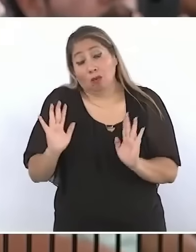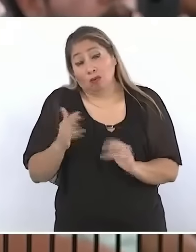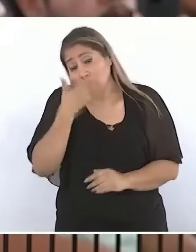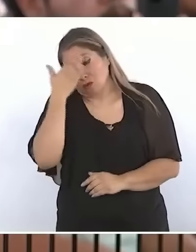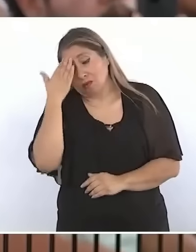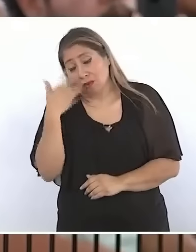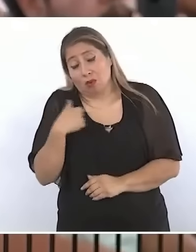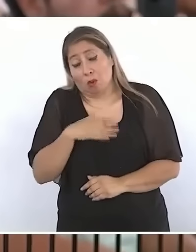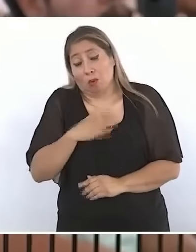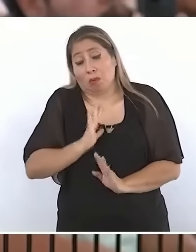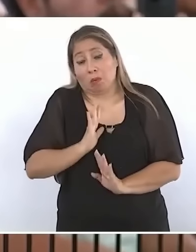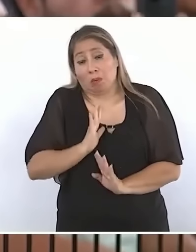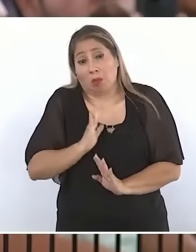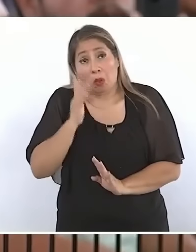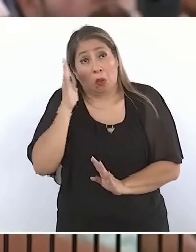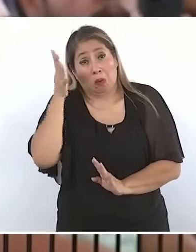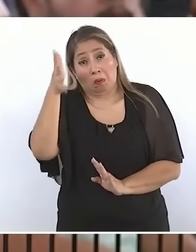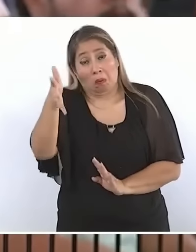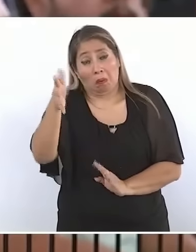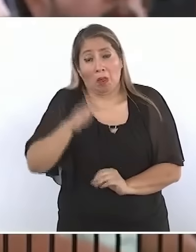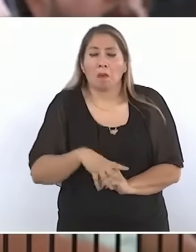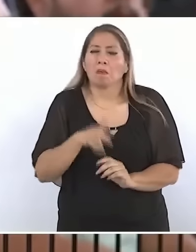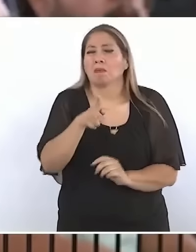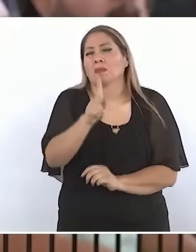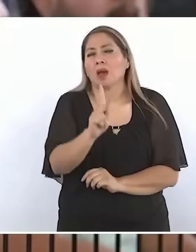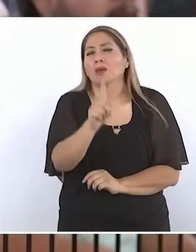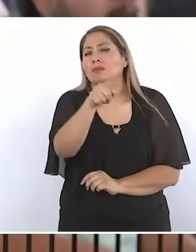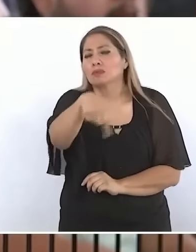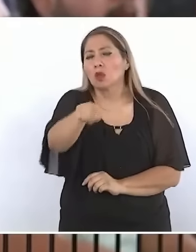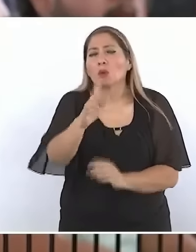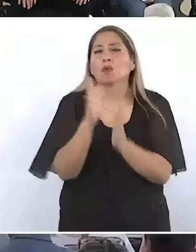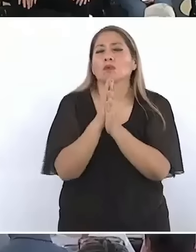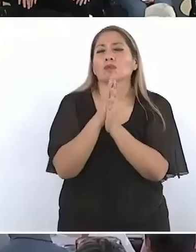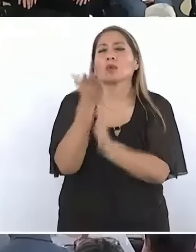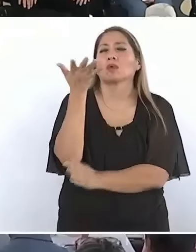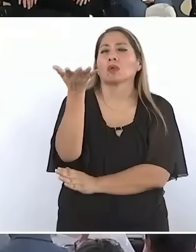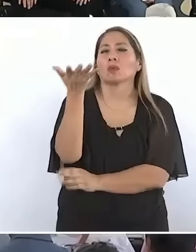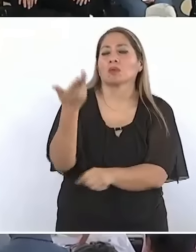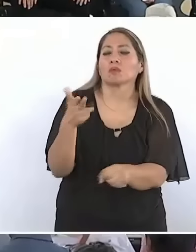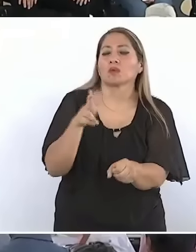pero es una petición que yo le hago.